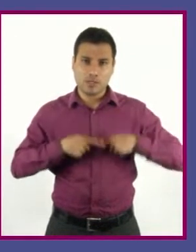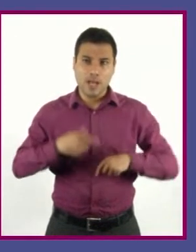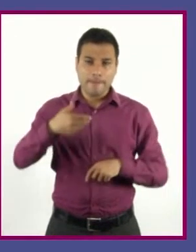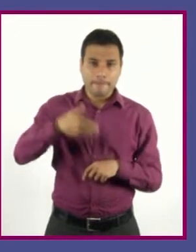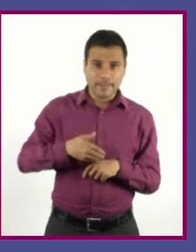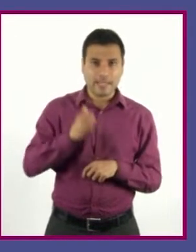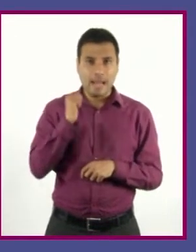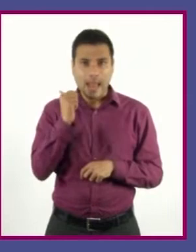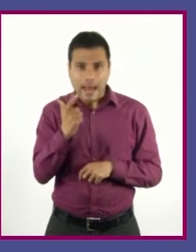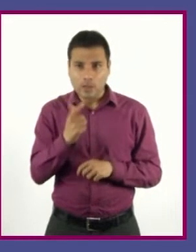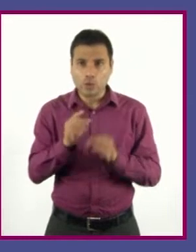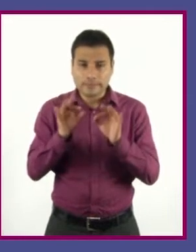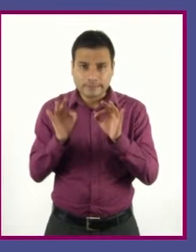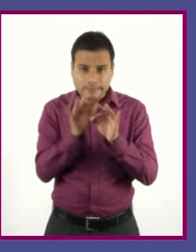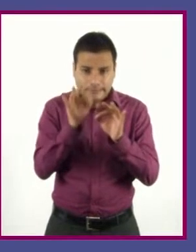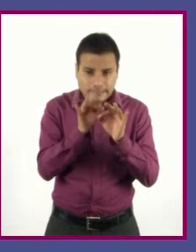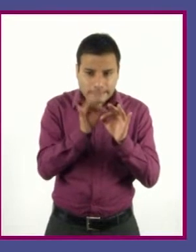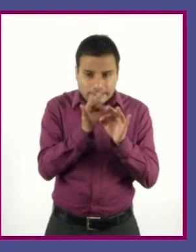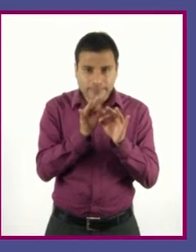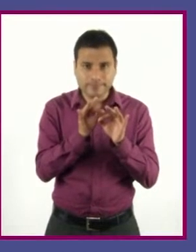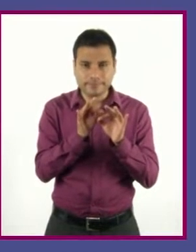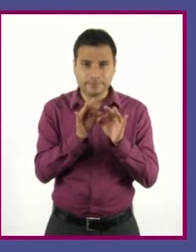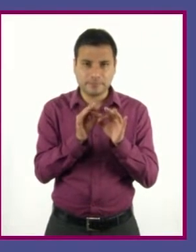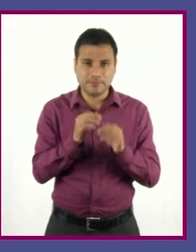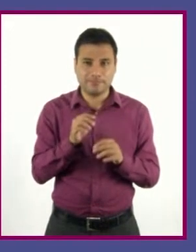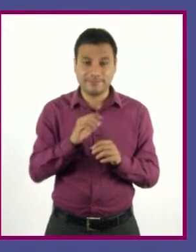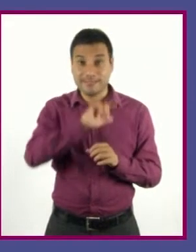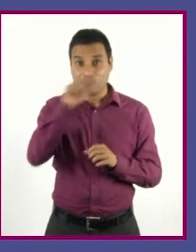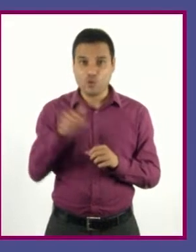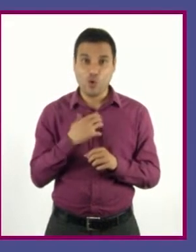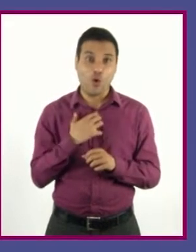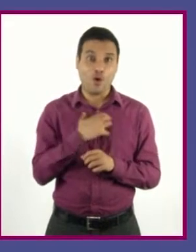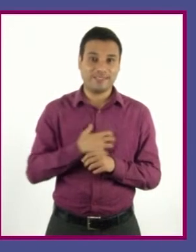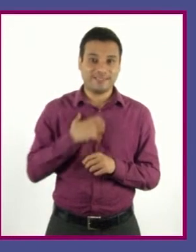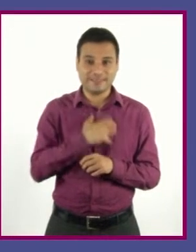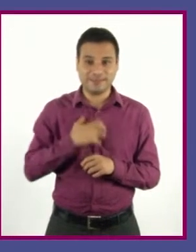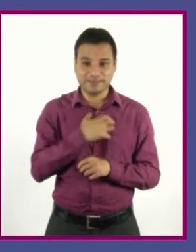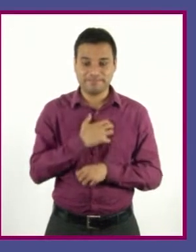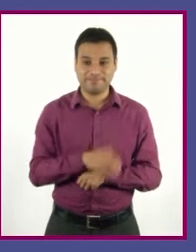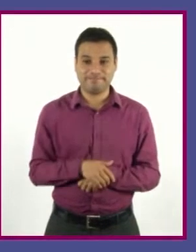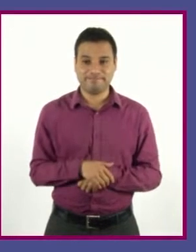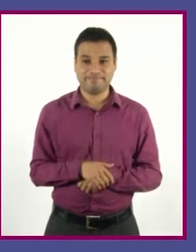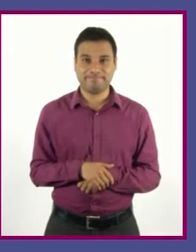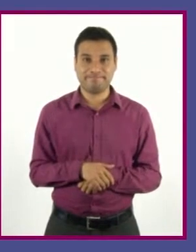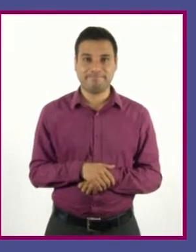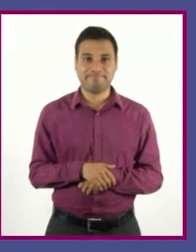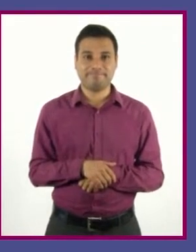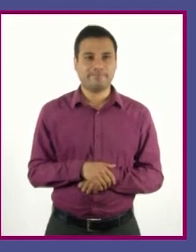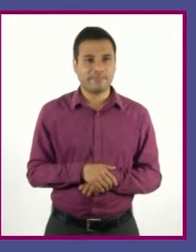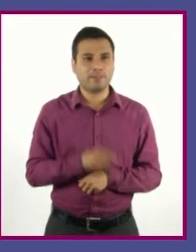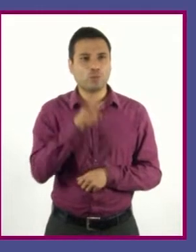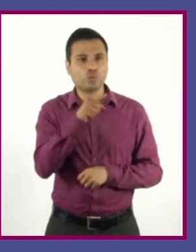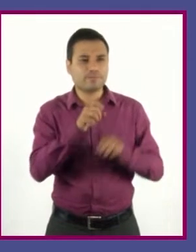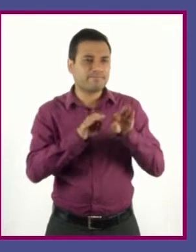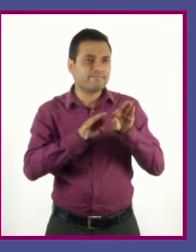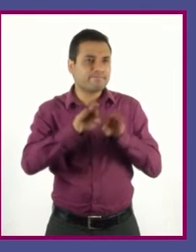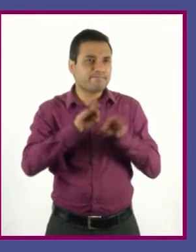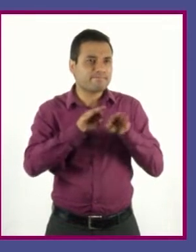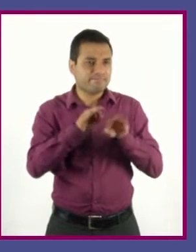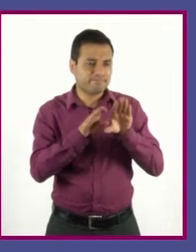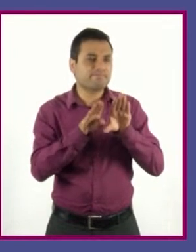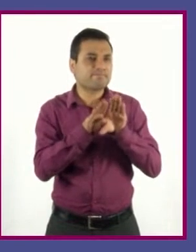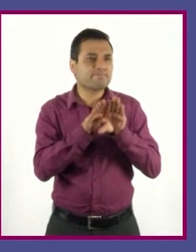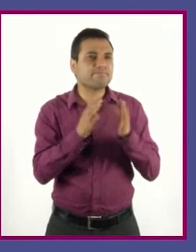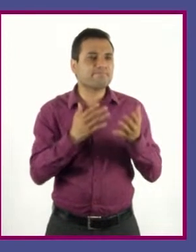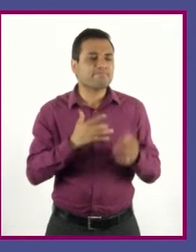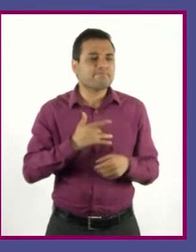les cosa o que les remiende y se van muy contentos, eso me agrada mucho. ¿Y cómo ha sido su trayectoria en esta profesión?